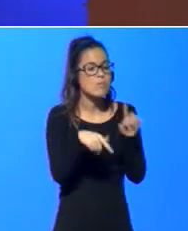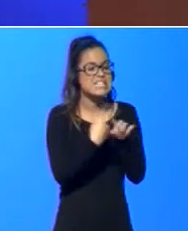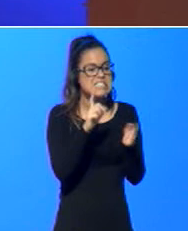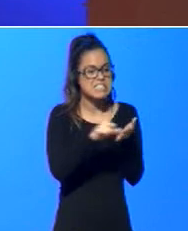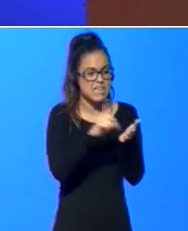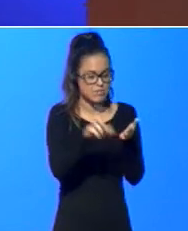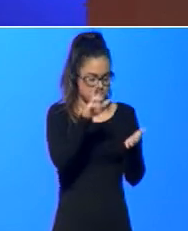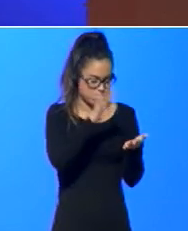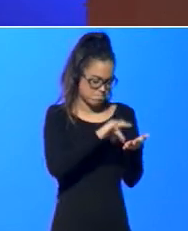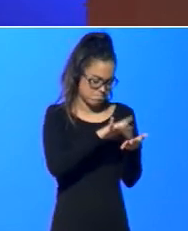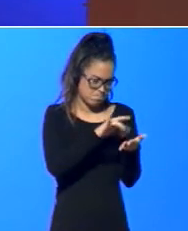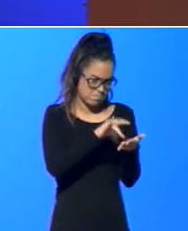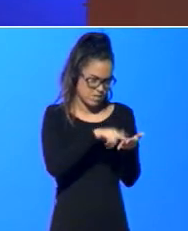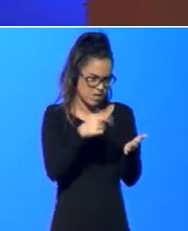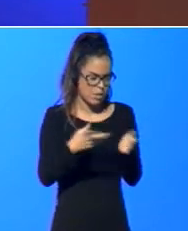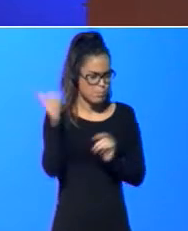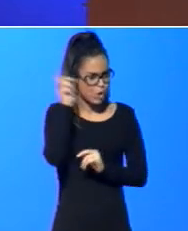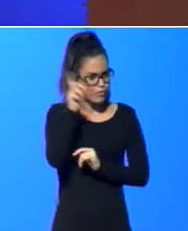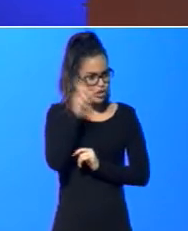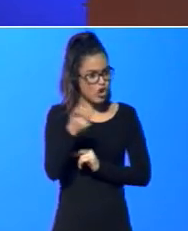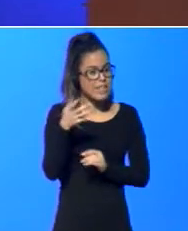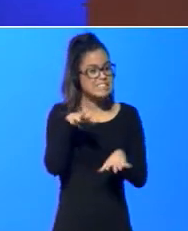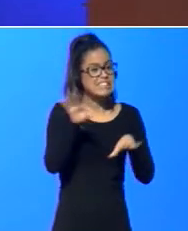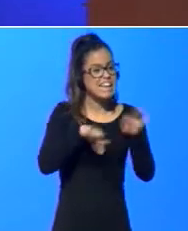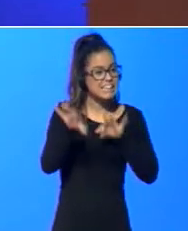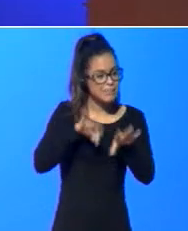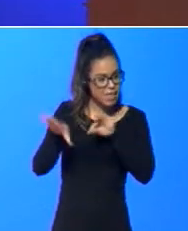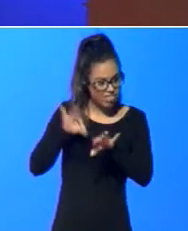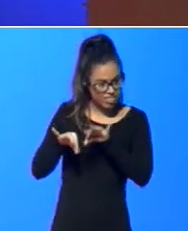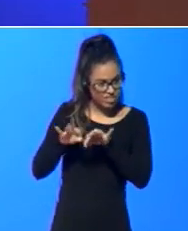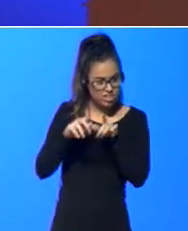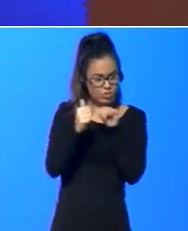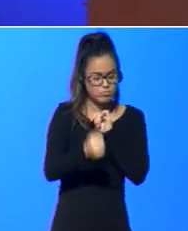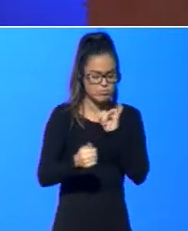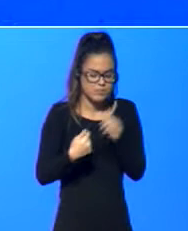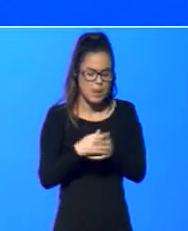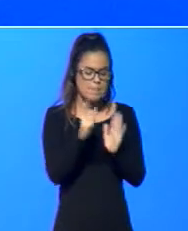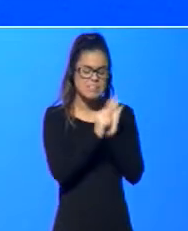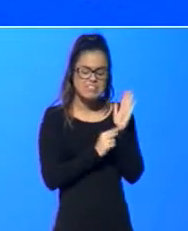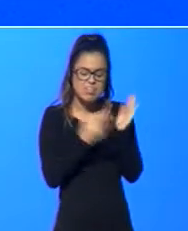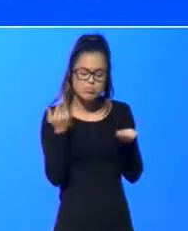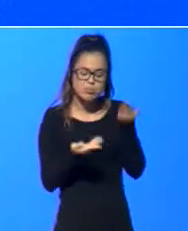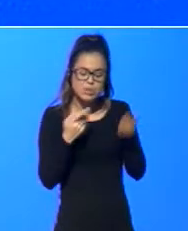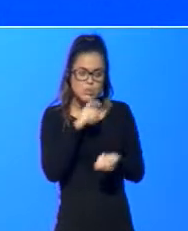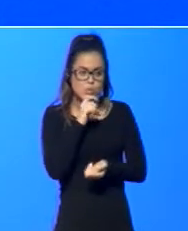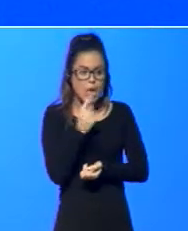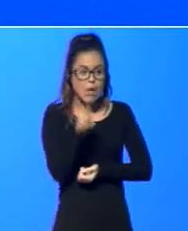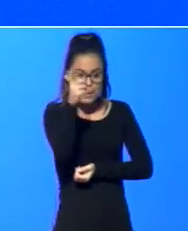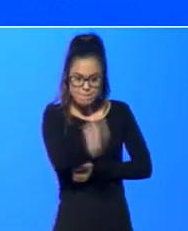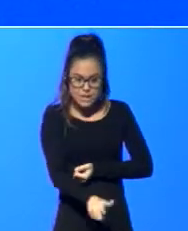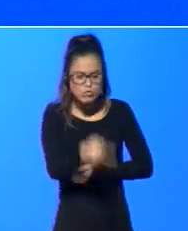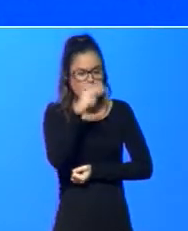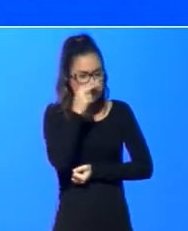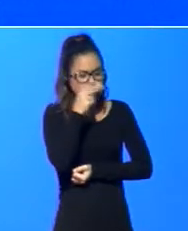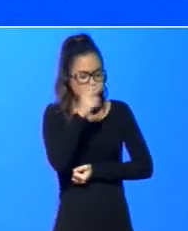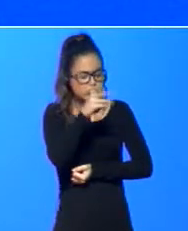que tuvimos este año los correctores de selectividad era sobre cómo valorábamos los criterios que teníamos, ¿no? Y entonces había una persona muy interesada en